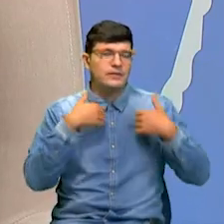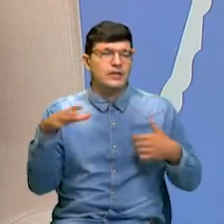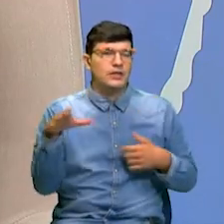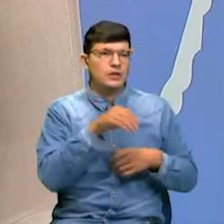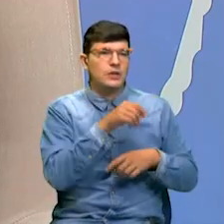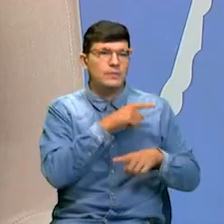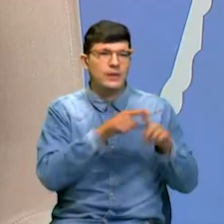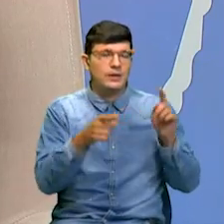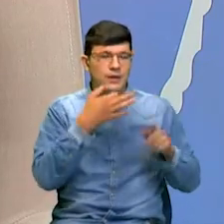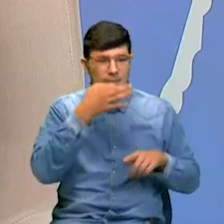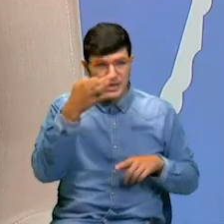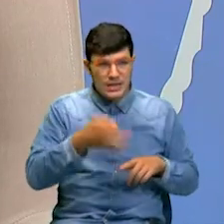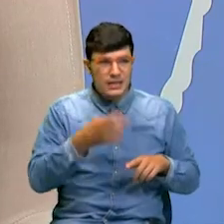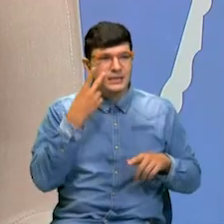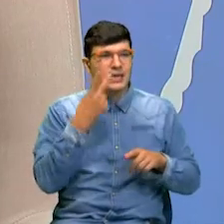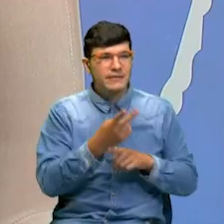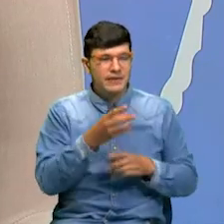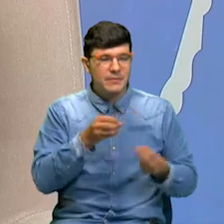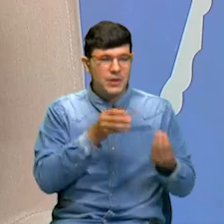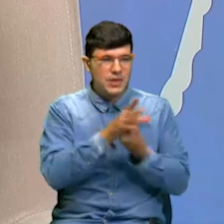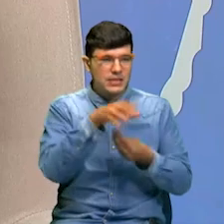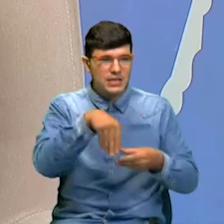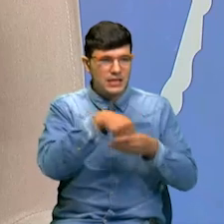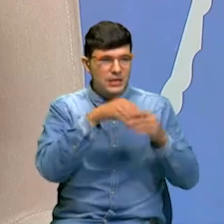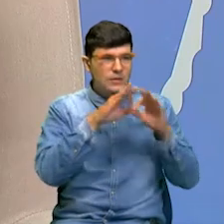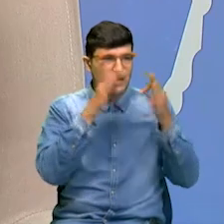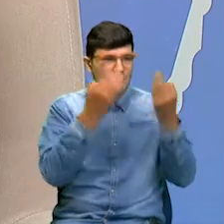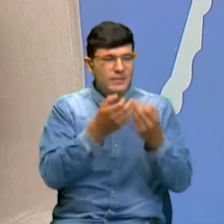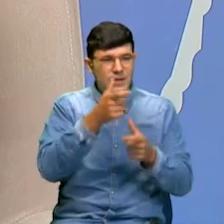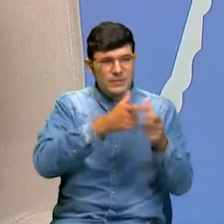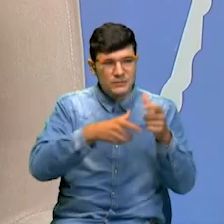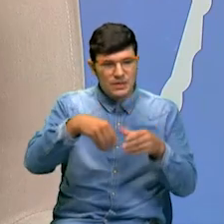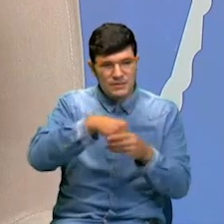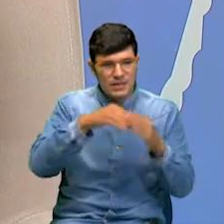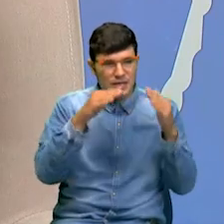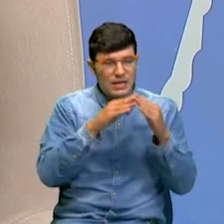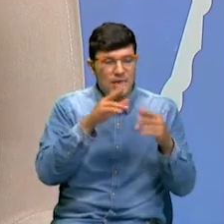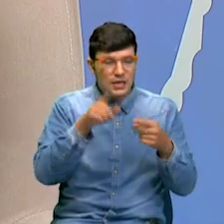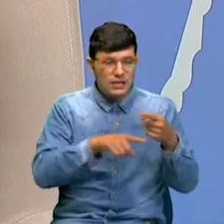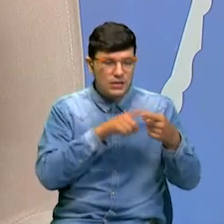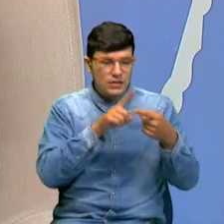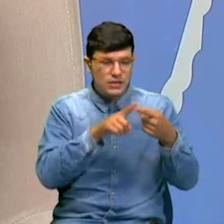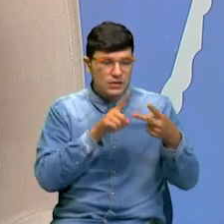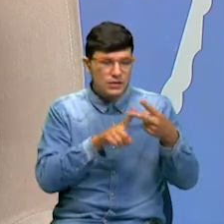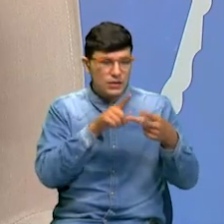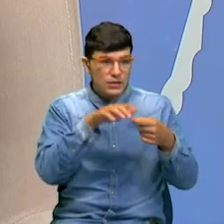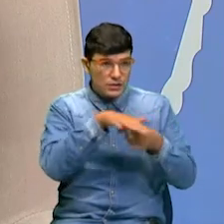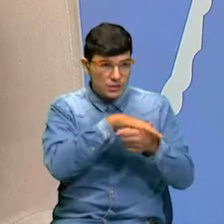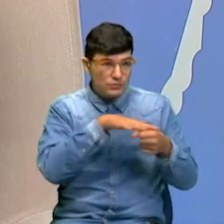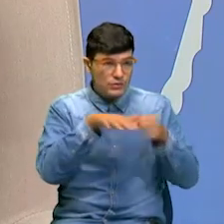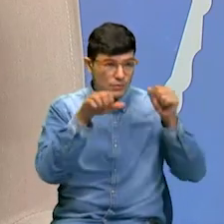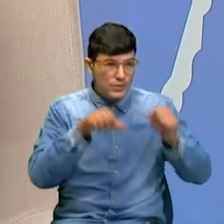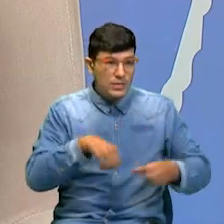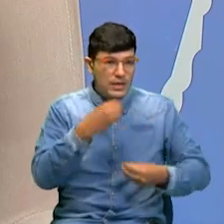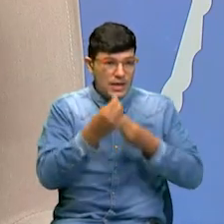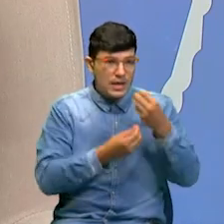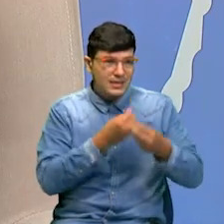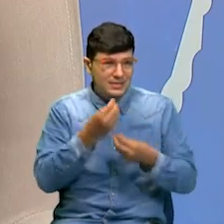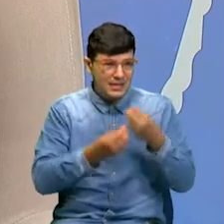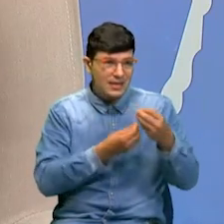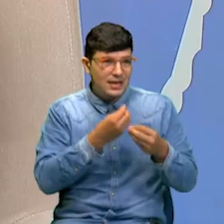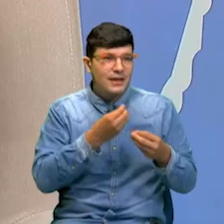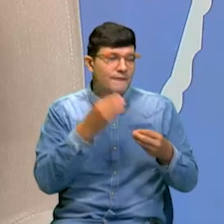realidad también se evidencia una violencia intrafamiliar entre ellos. Entonces, habrían dos circunstancias para llevar a una